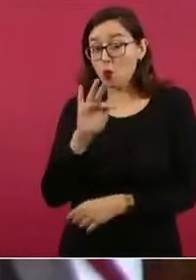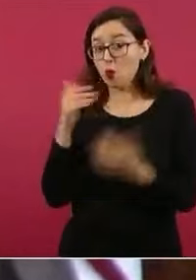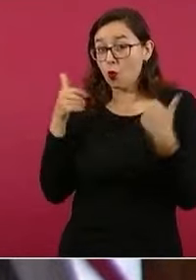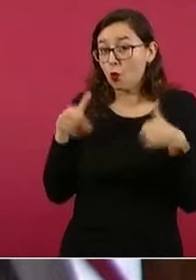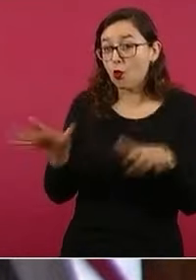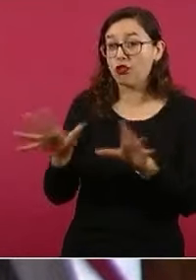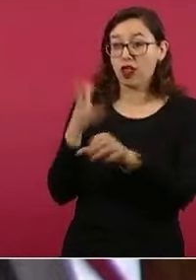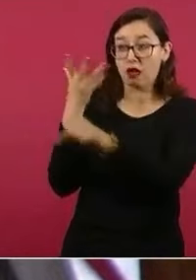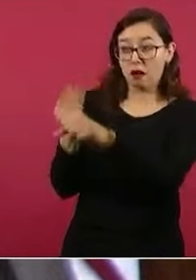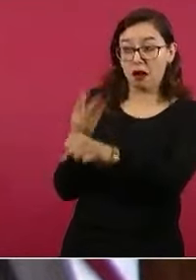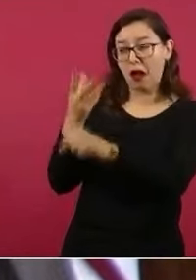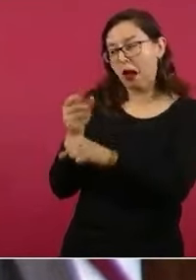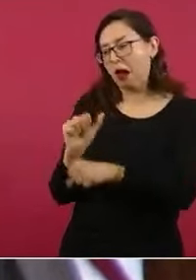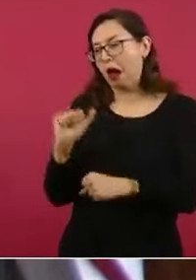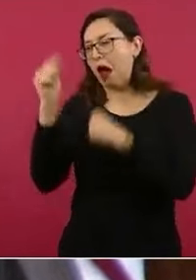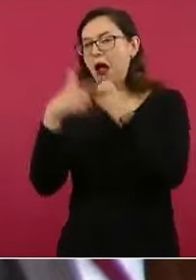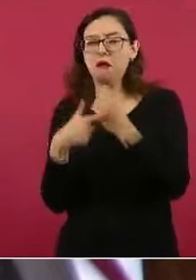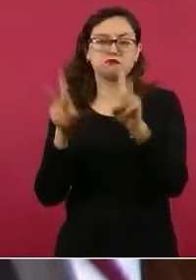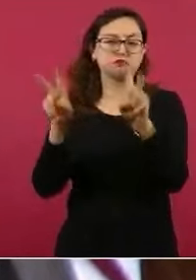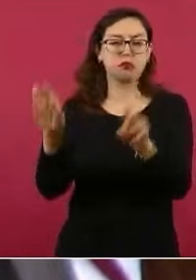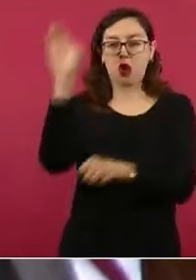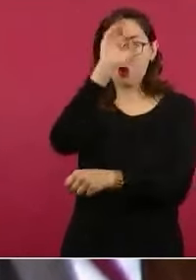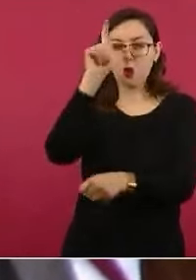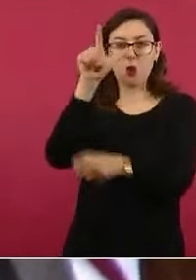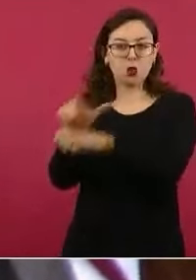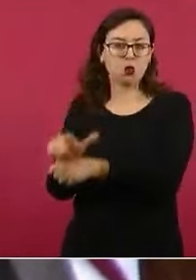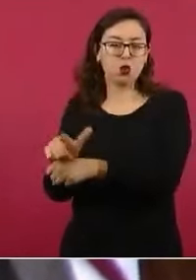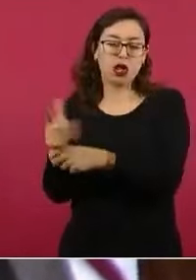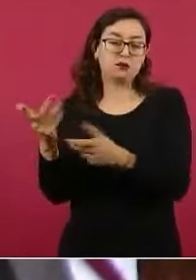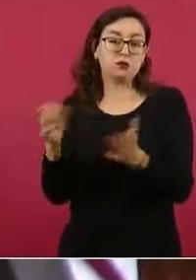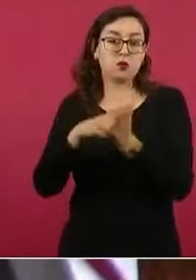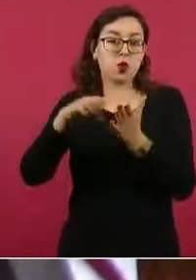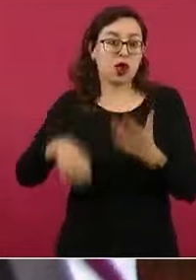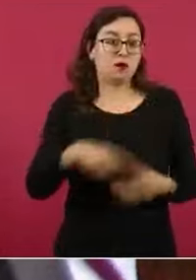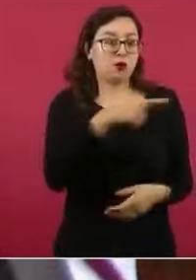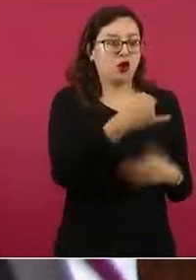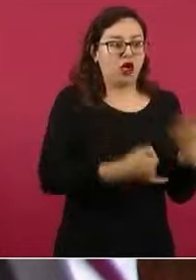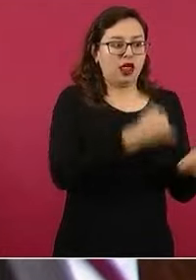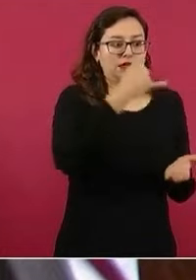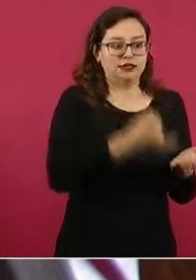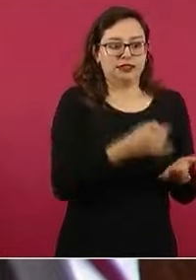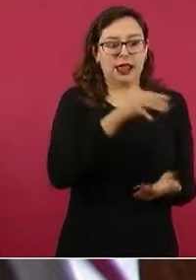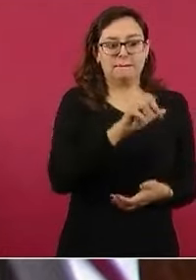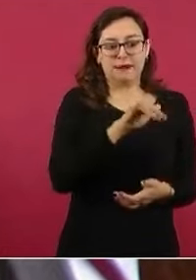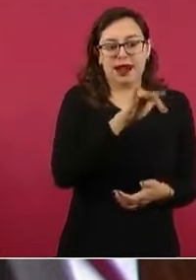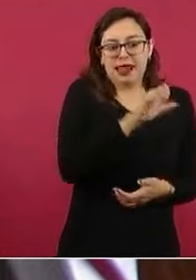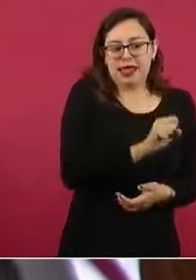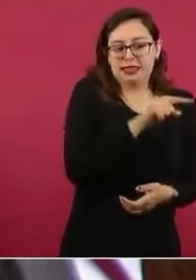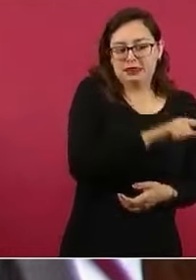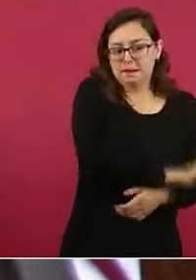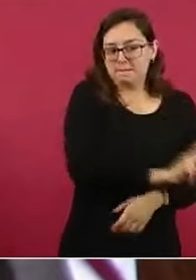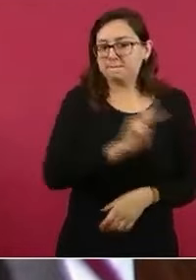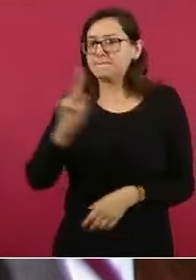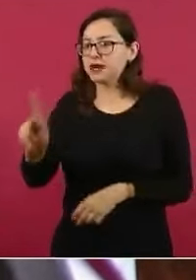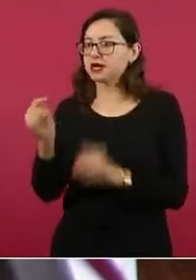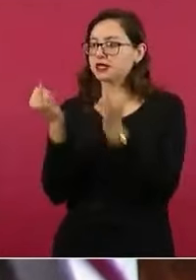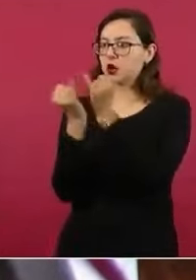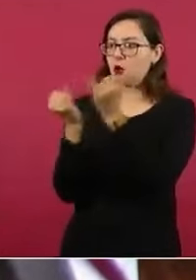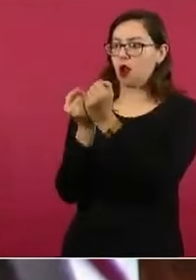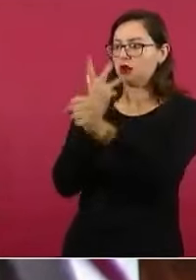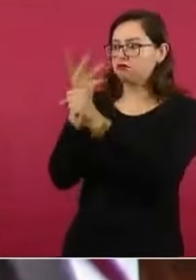desarrollarse ahí algún proyecto de índole cultural como el que se hizo en las Islas Marías, obviamente guardadas las proporciones, pero hacer algo